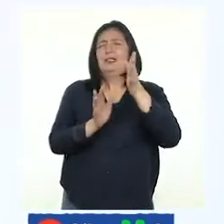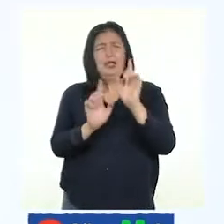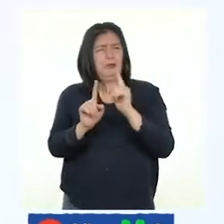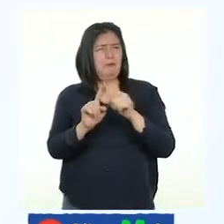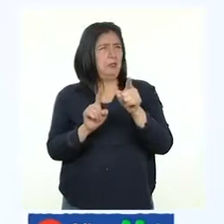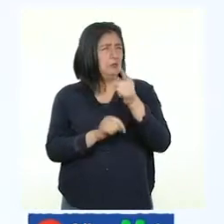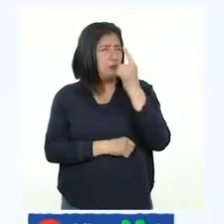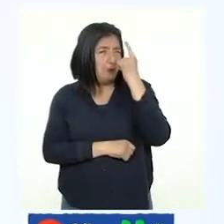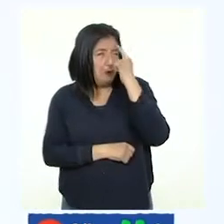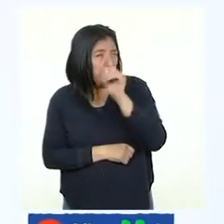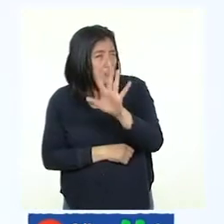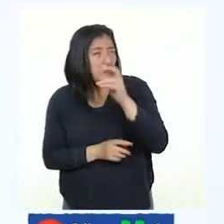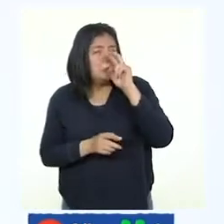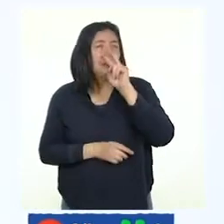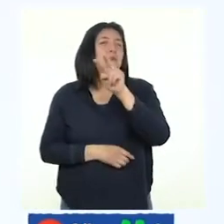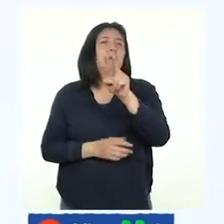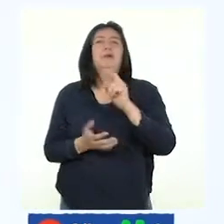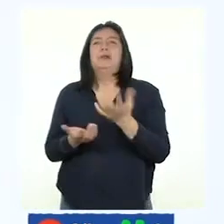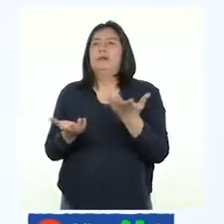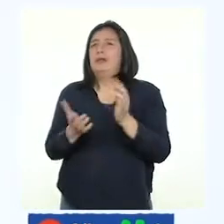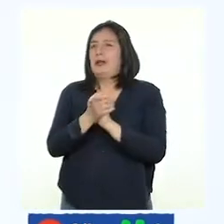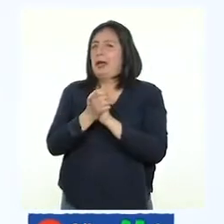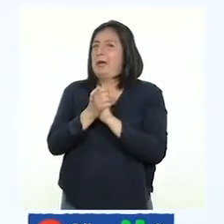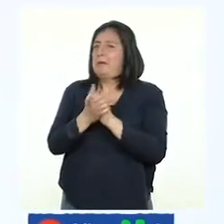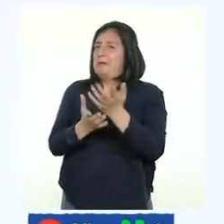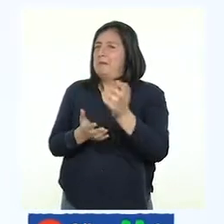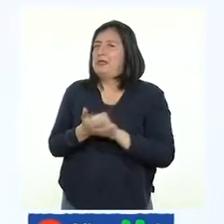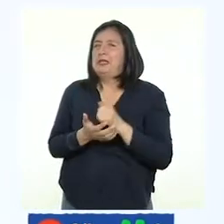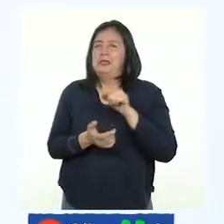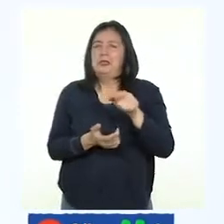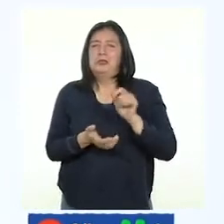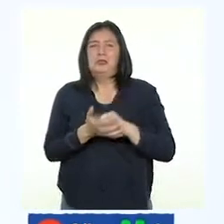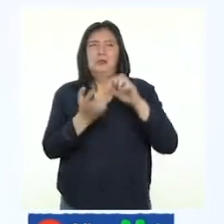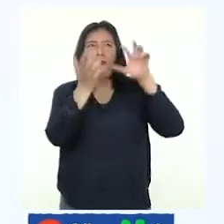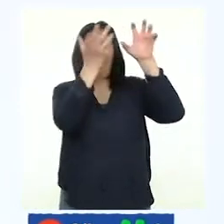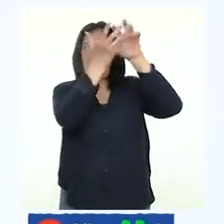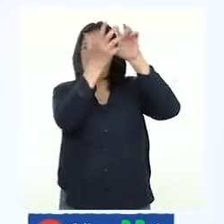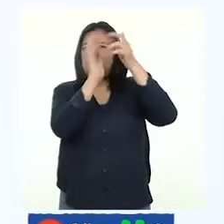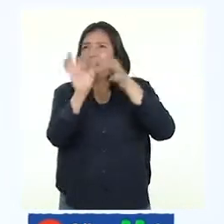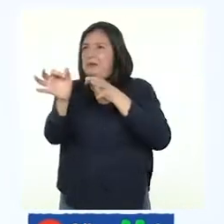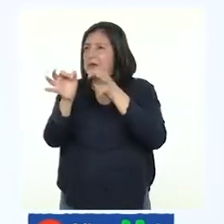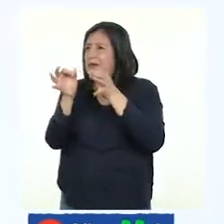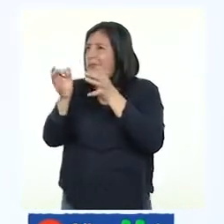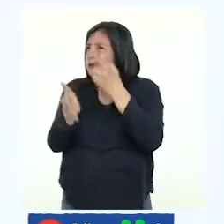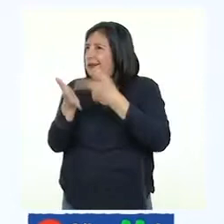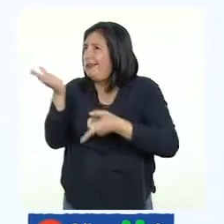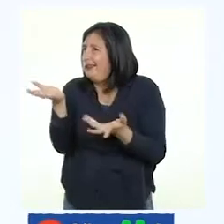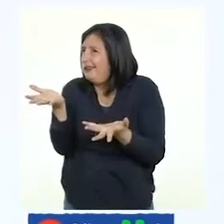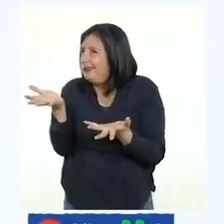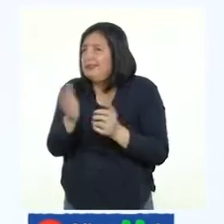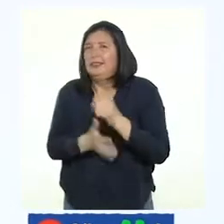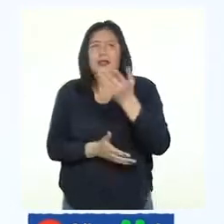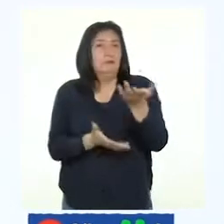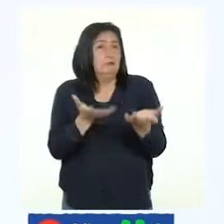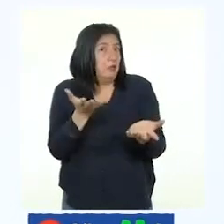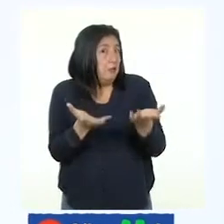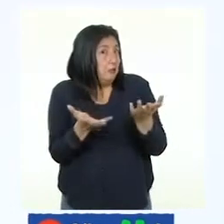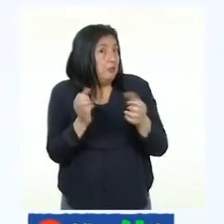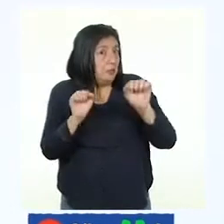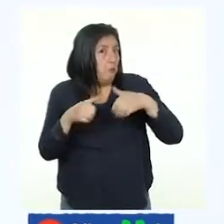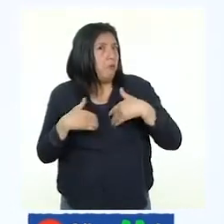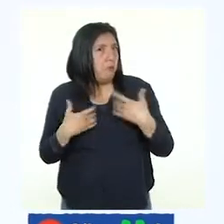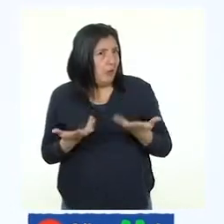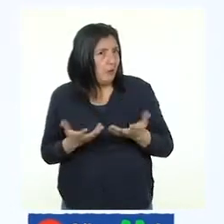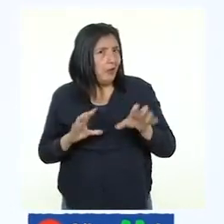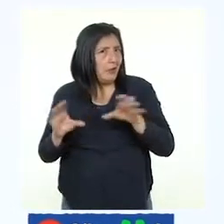Pero, ¿qué te parece si vemos cómo nuestra amiga hace sus propias nubes y nos explica qué son? ¿Será posible que